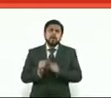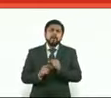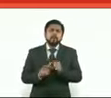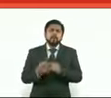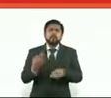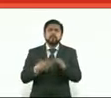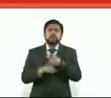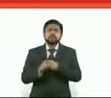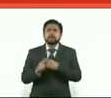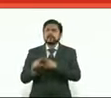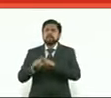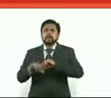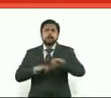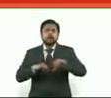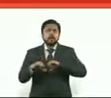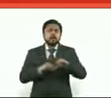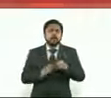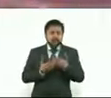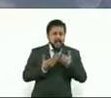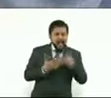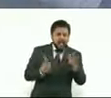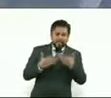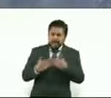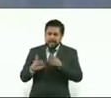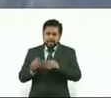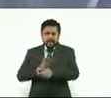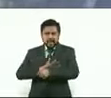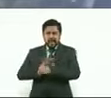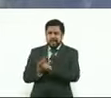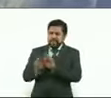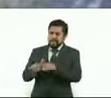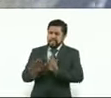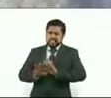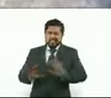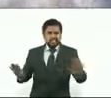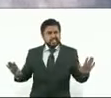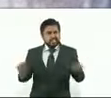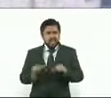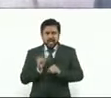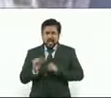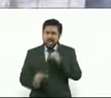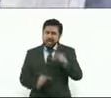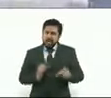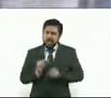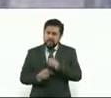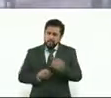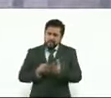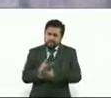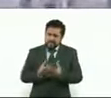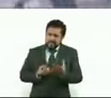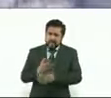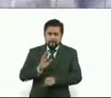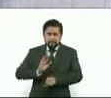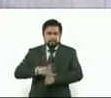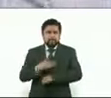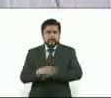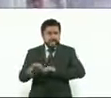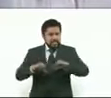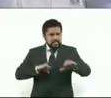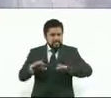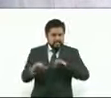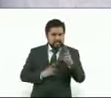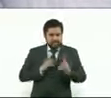hay que seguirnos cuidando, pero ya esto es un viso importante de que estamos en actividad, y en actividad deportiva, en actividad física, que tan